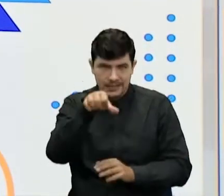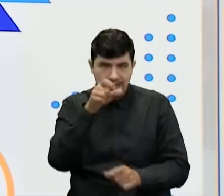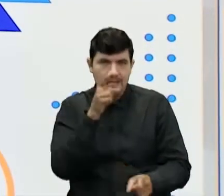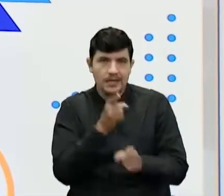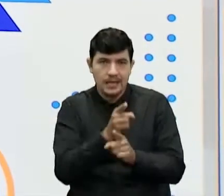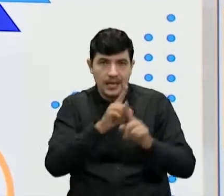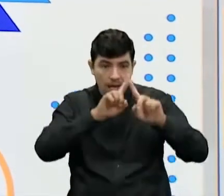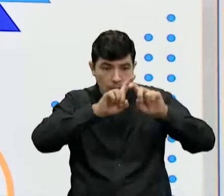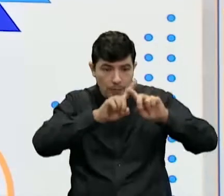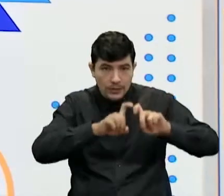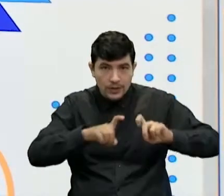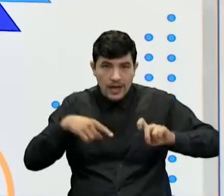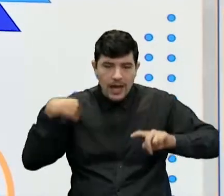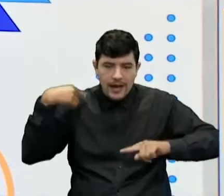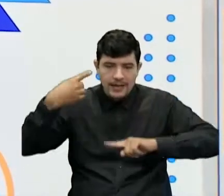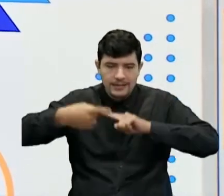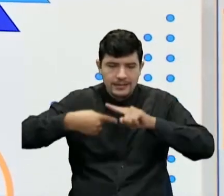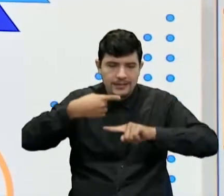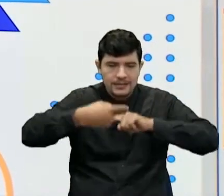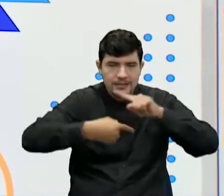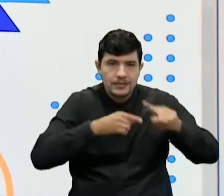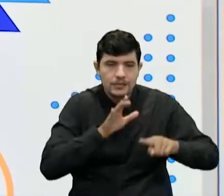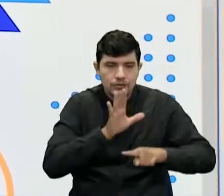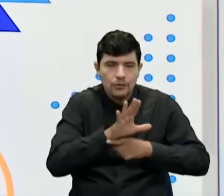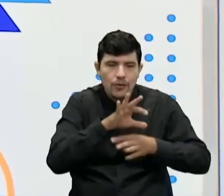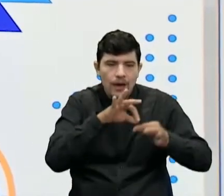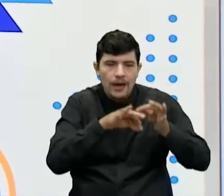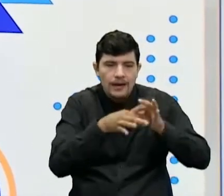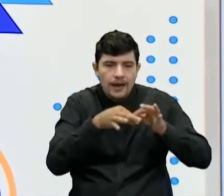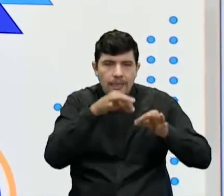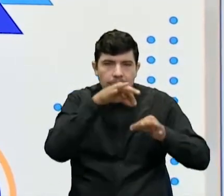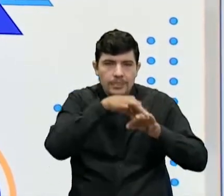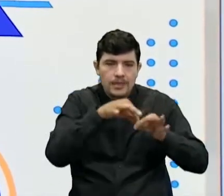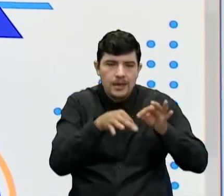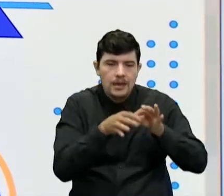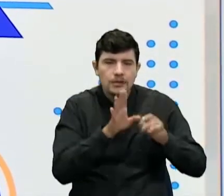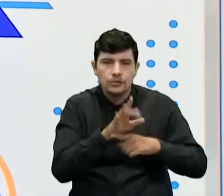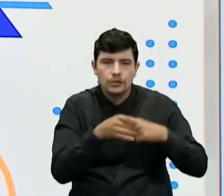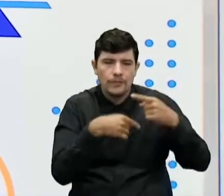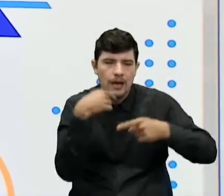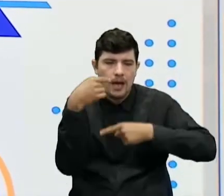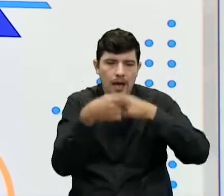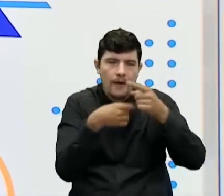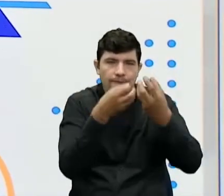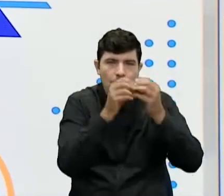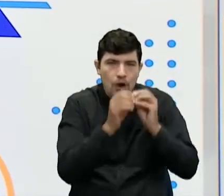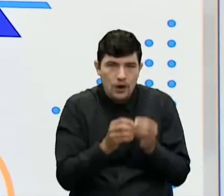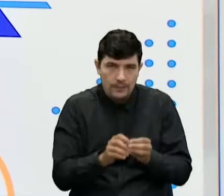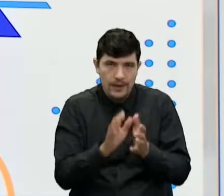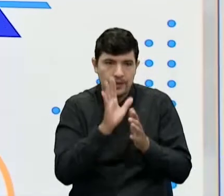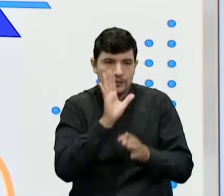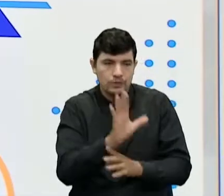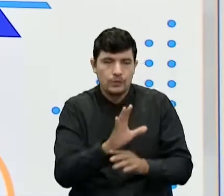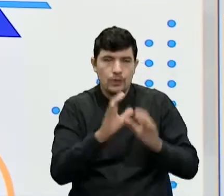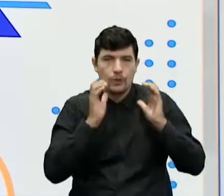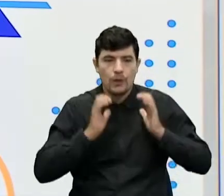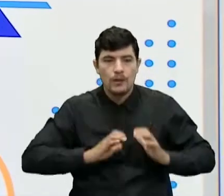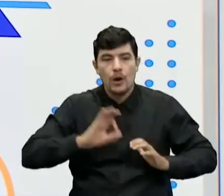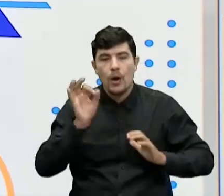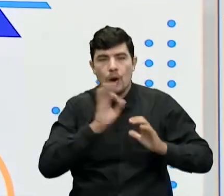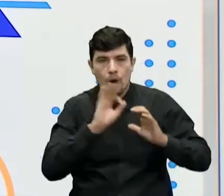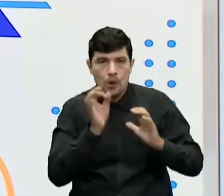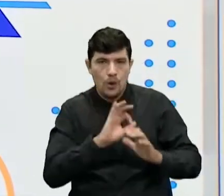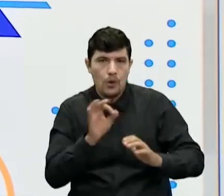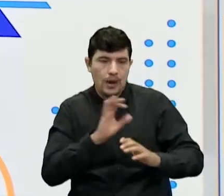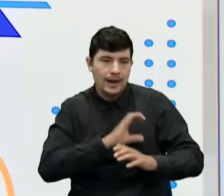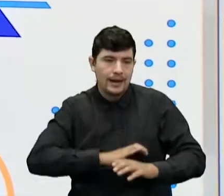llevan La herencia Esa genética ¿Cierto? Esta genética Y entonces Esas son las que Le dan las